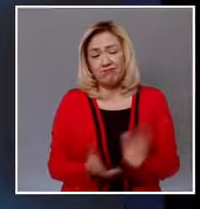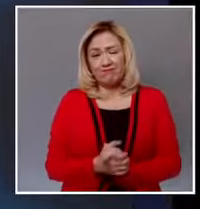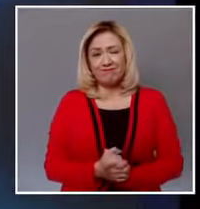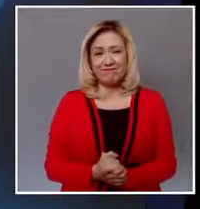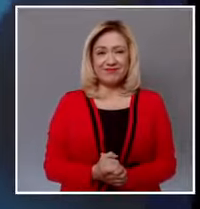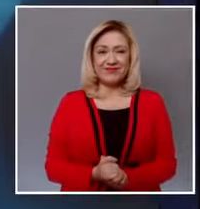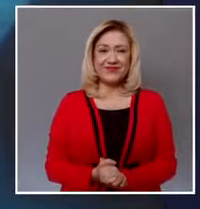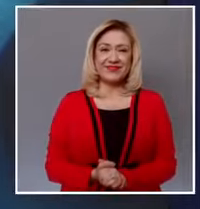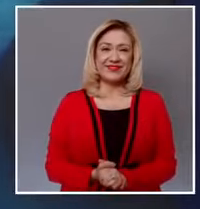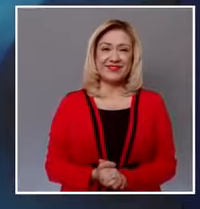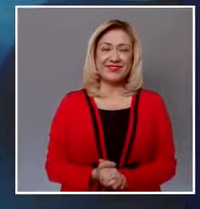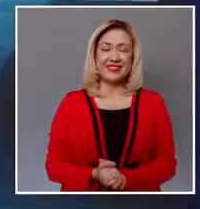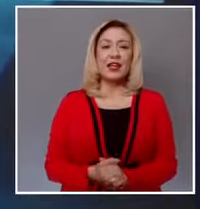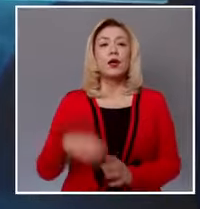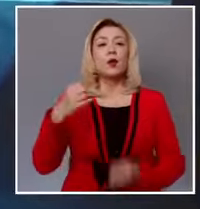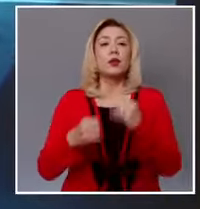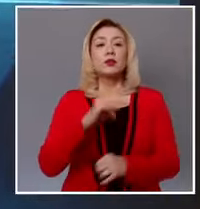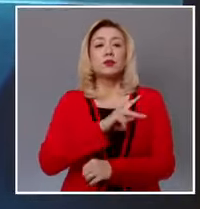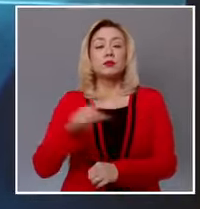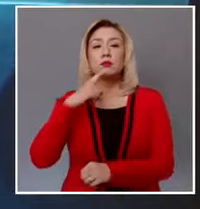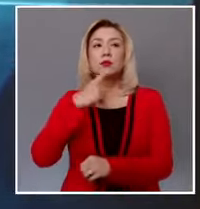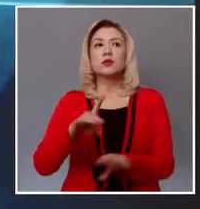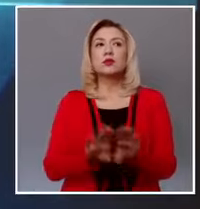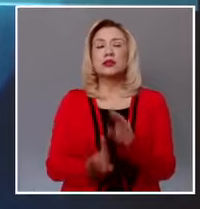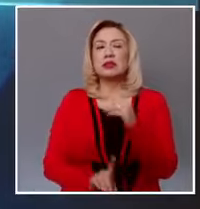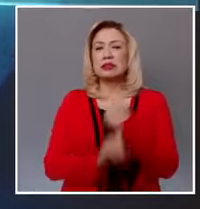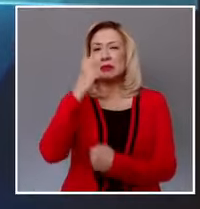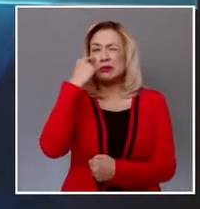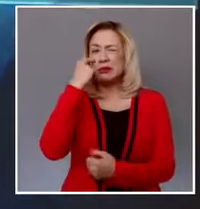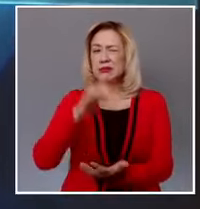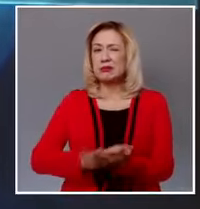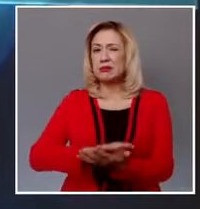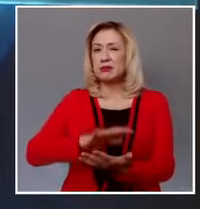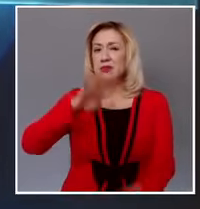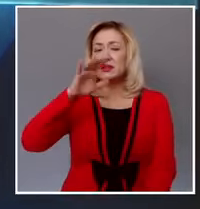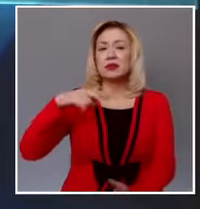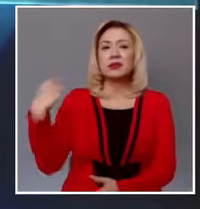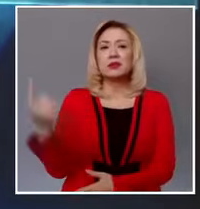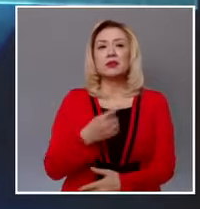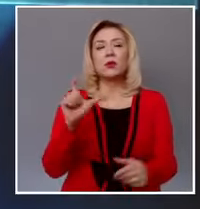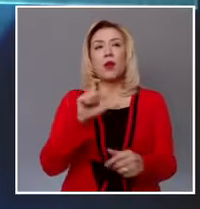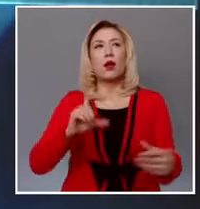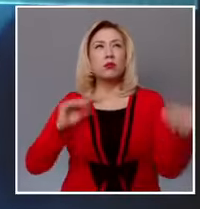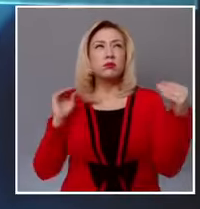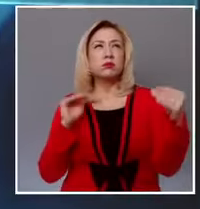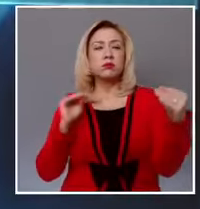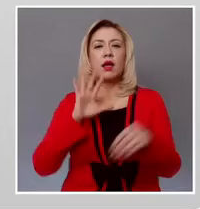Juzgadores señalaron los principales obstáculos a los que se enfrentan los litigios en materia ambiental.